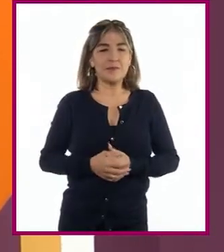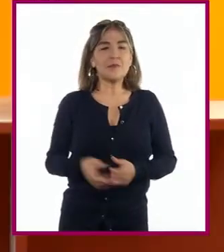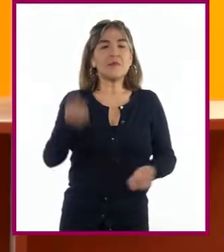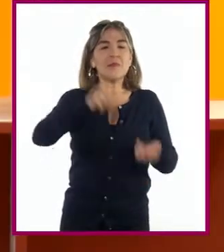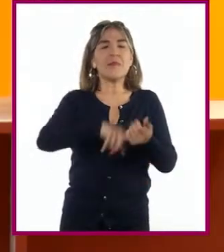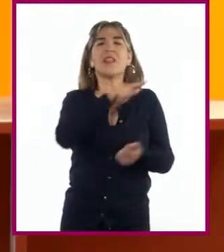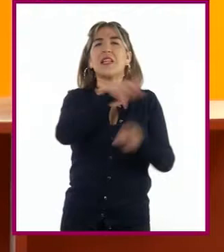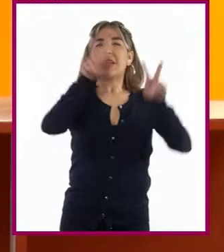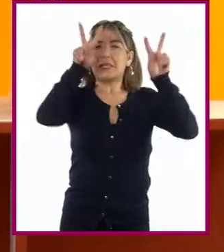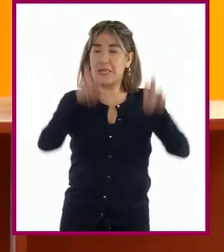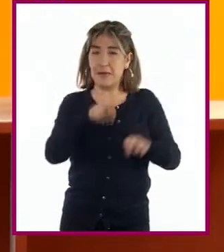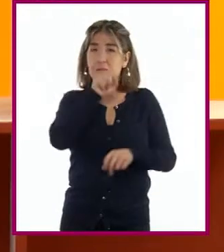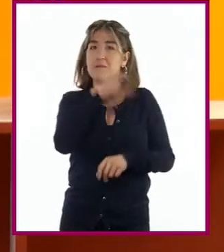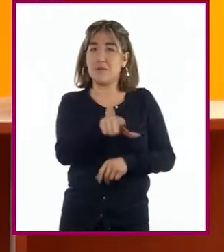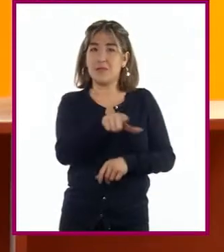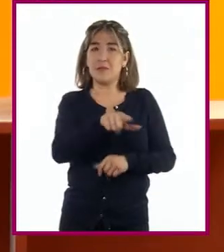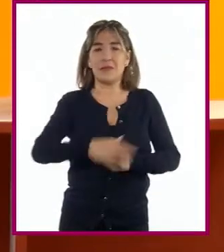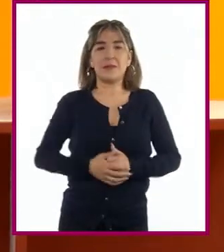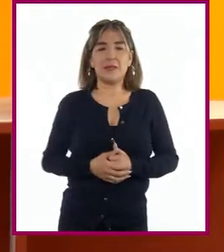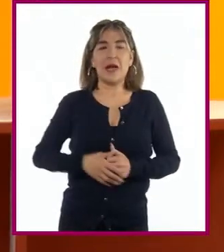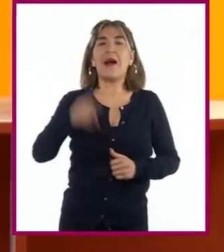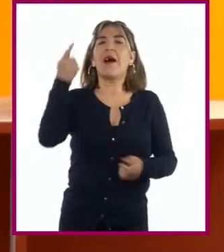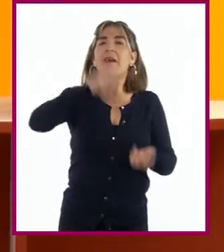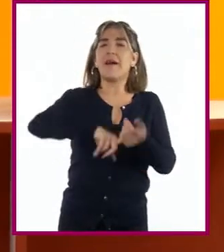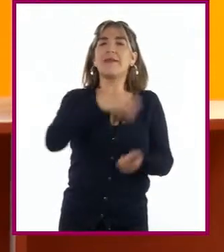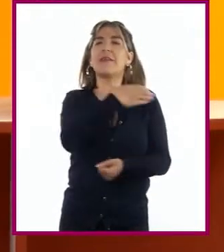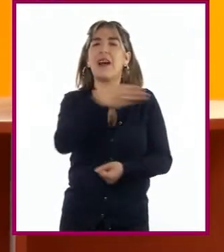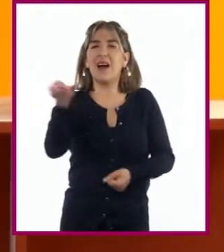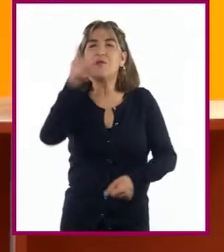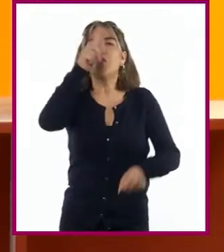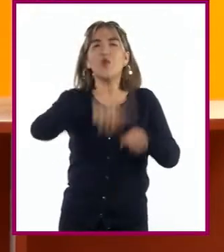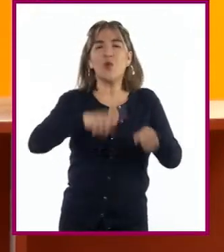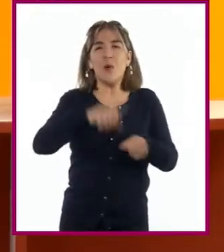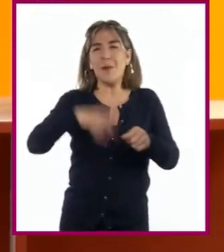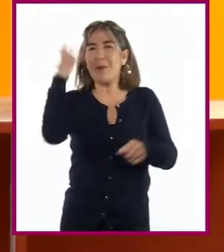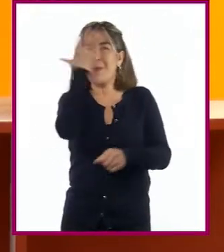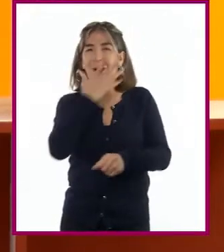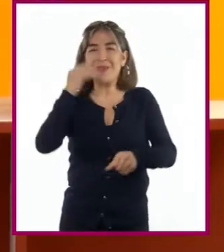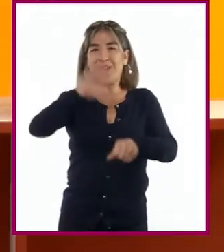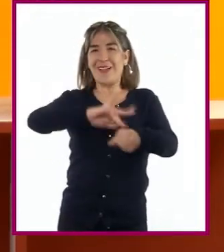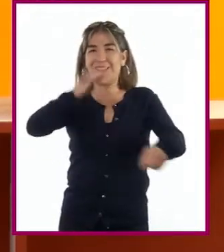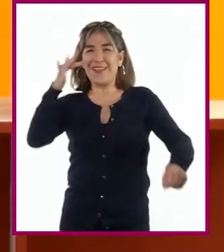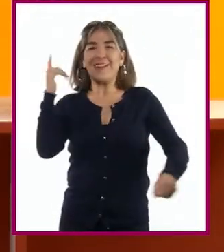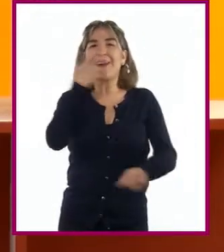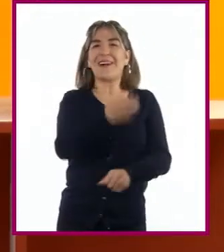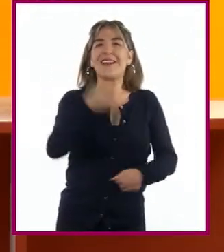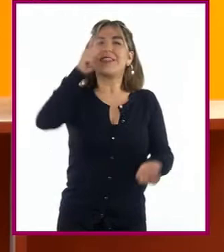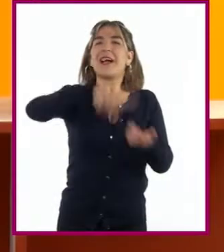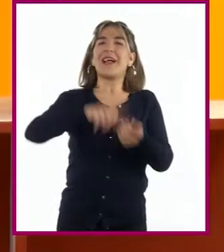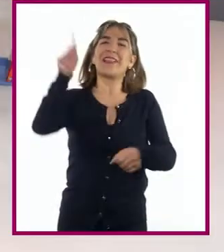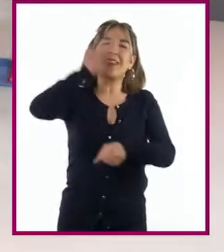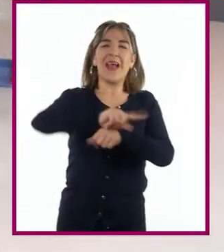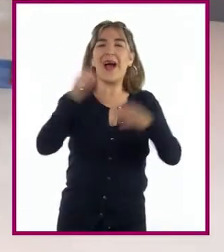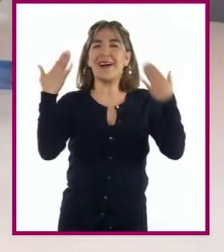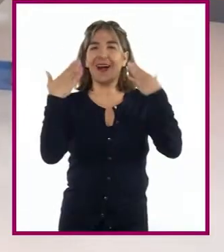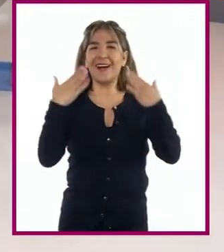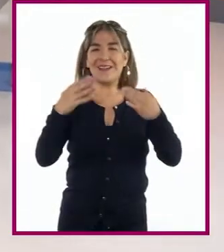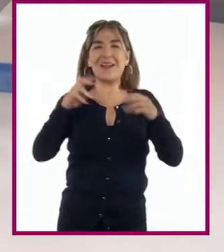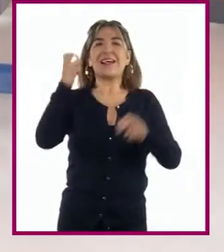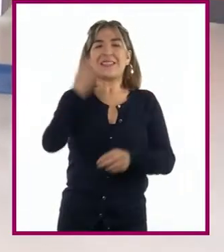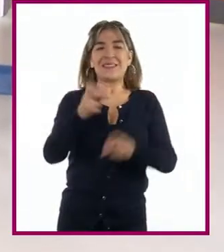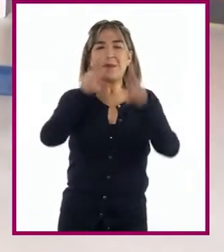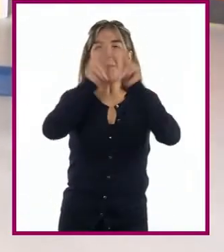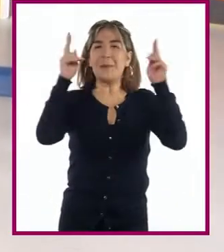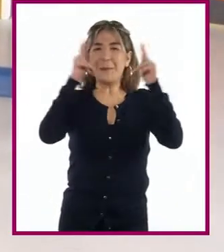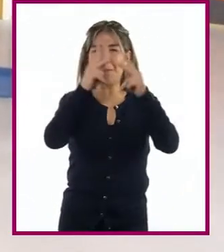misma? Pues veo el campo, colores vivos y brillantes que corresponden a la primavera. Hay